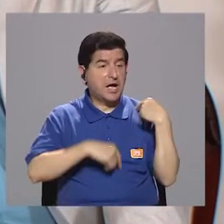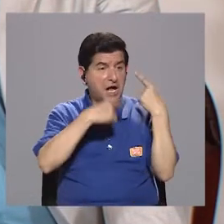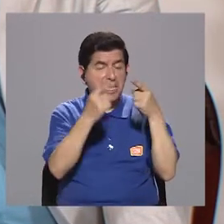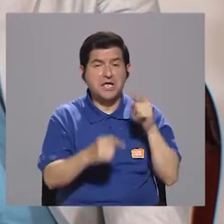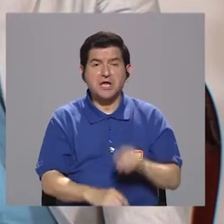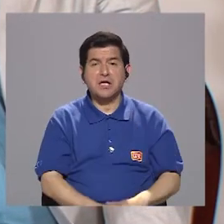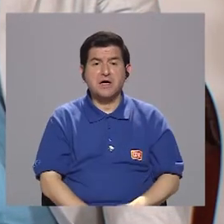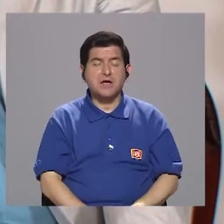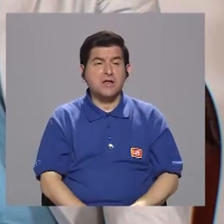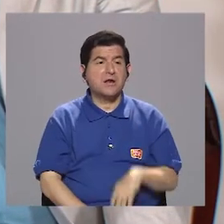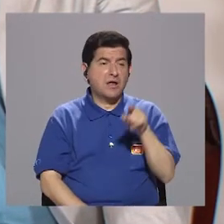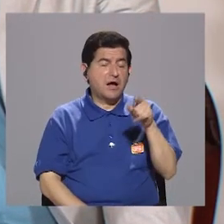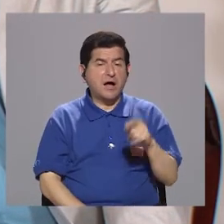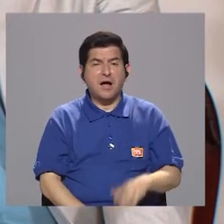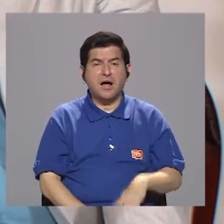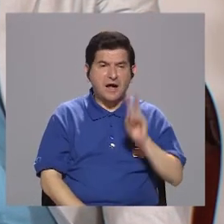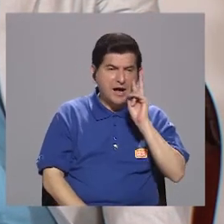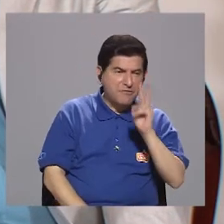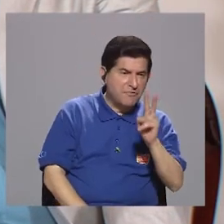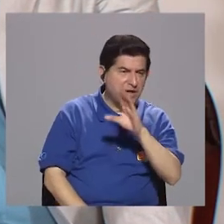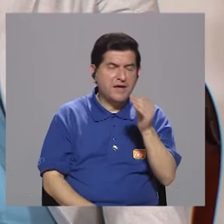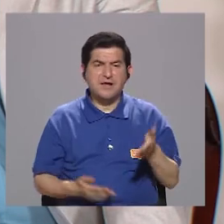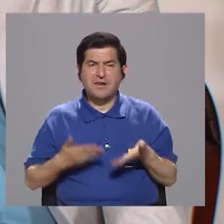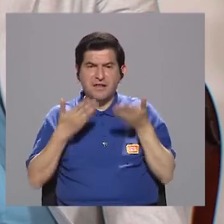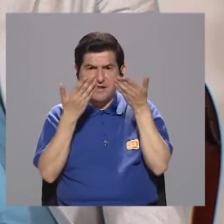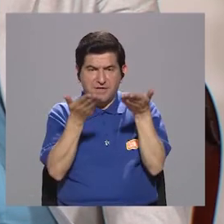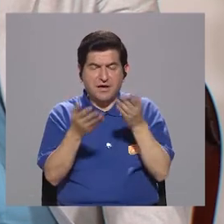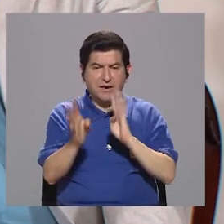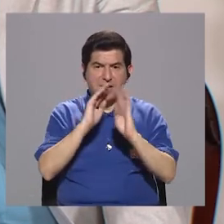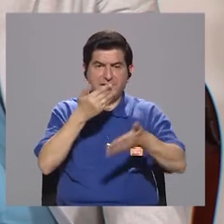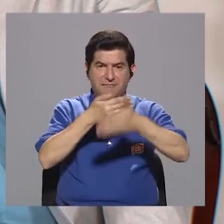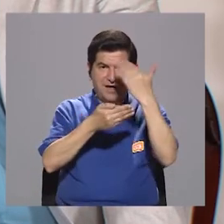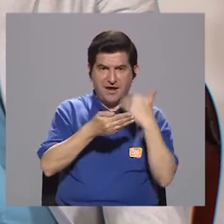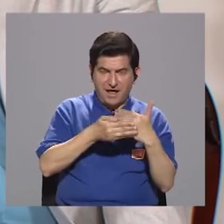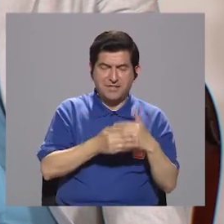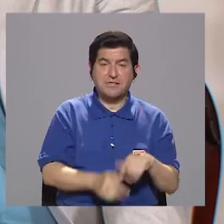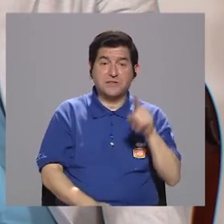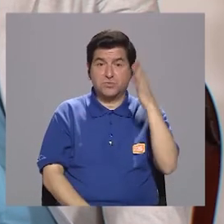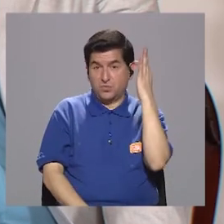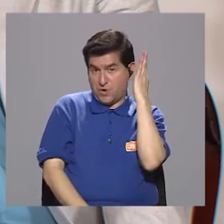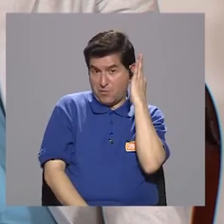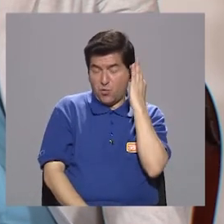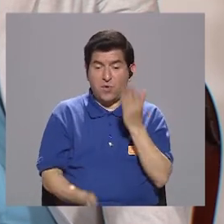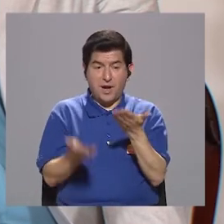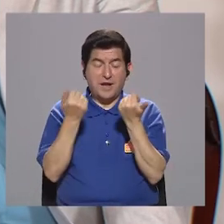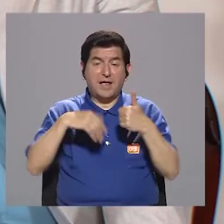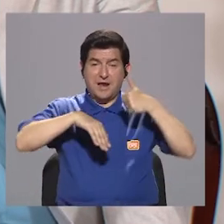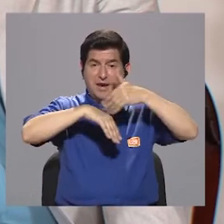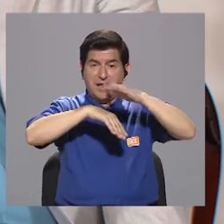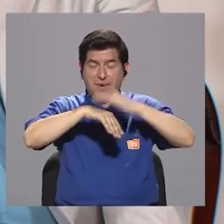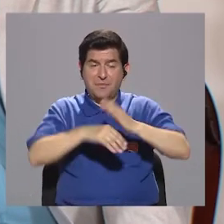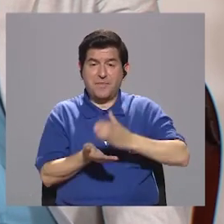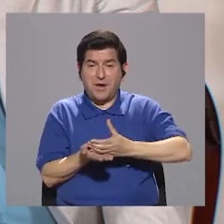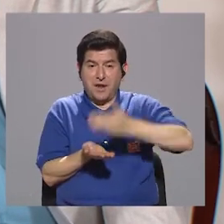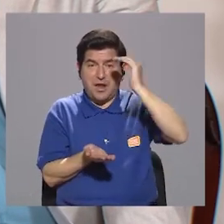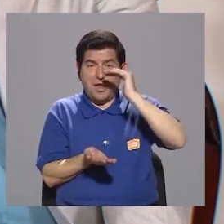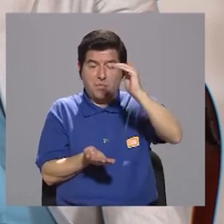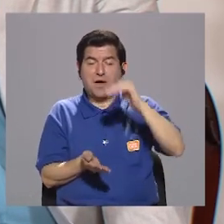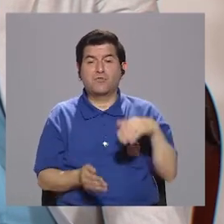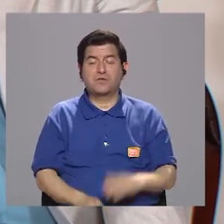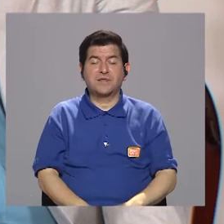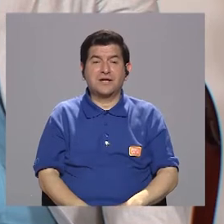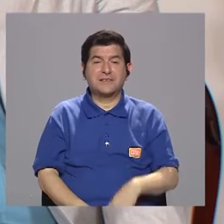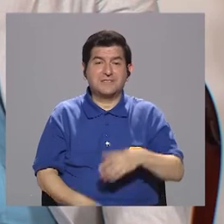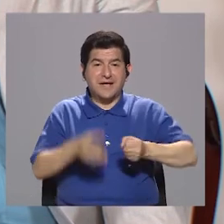a él, a llevarle, por ejemplo, ahora hablaba don Rogelio de que una señora quería mandarle una botella de